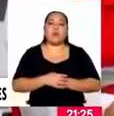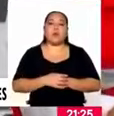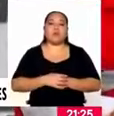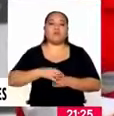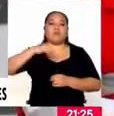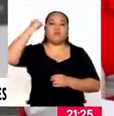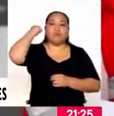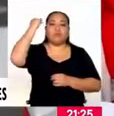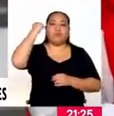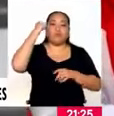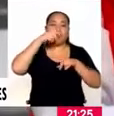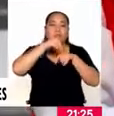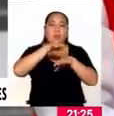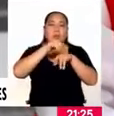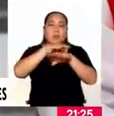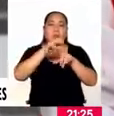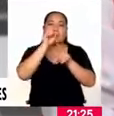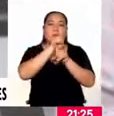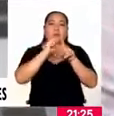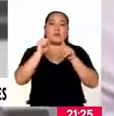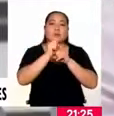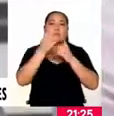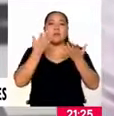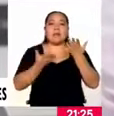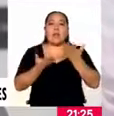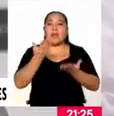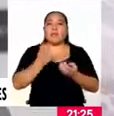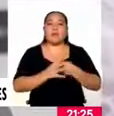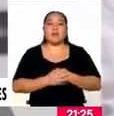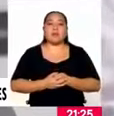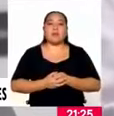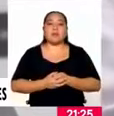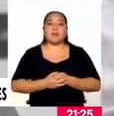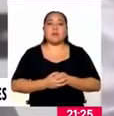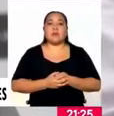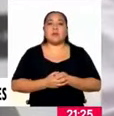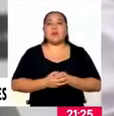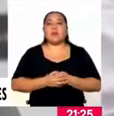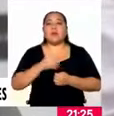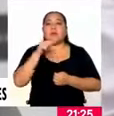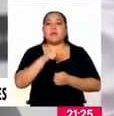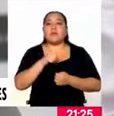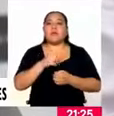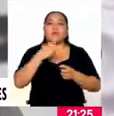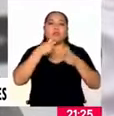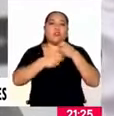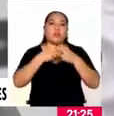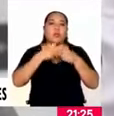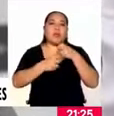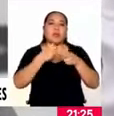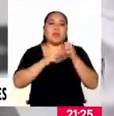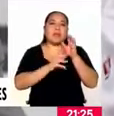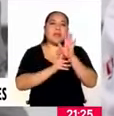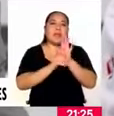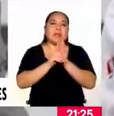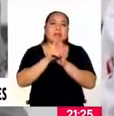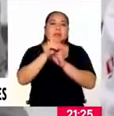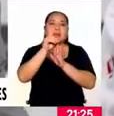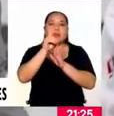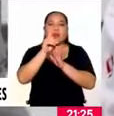sociales hay un efecto tal vez menos aparatoso, pero no menos grave, sobre el desarrollo y